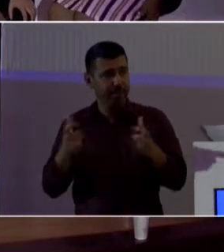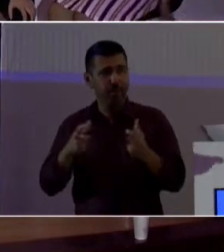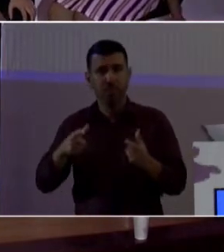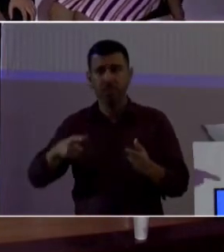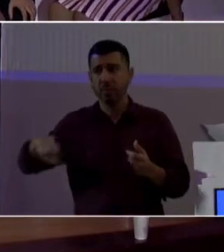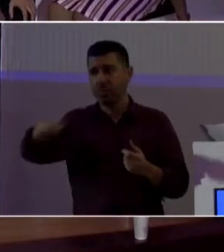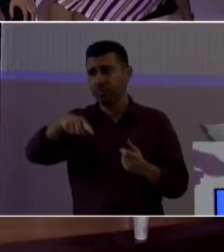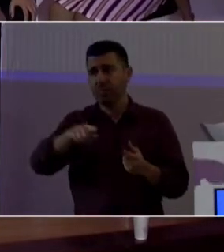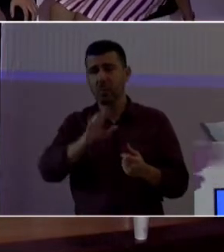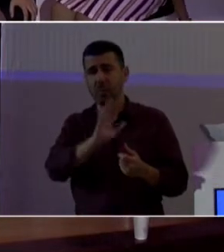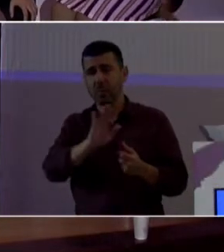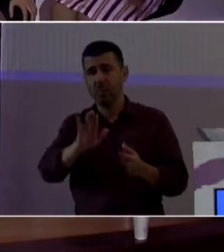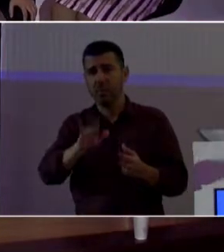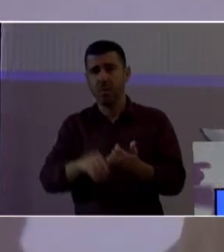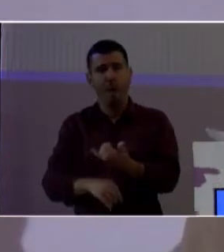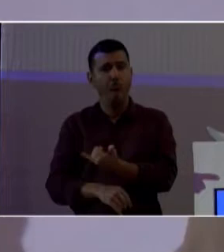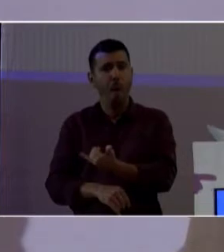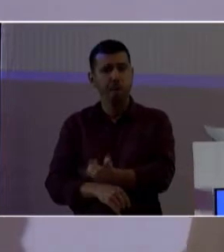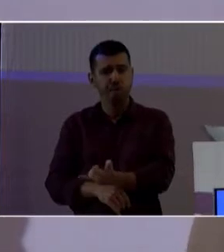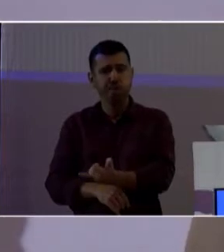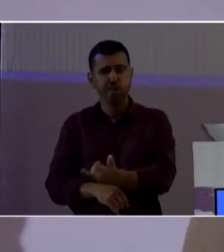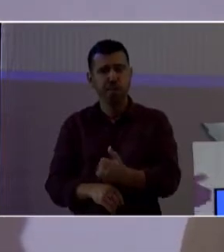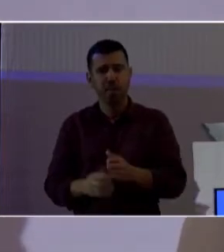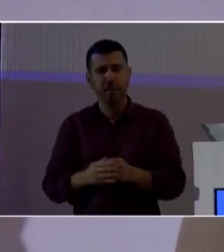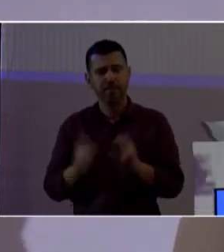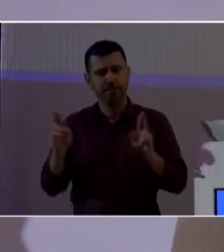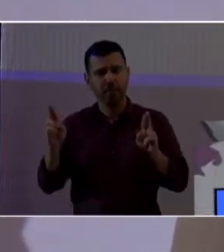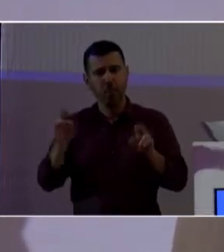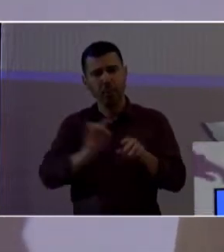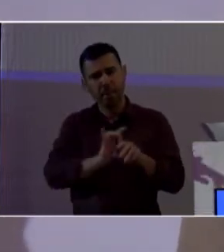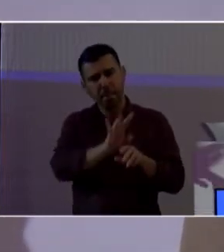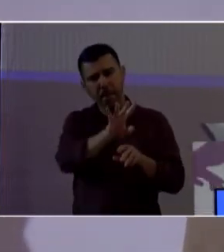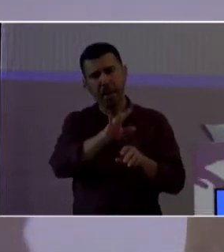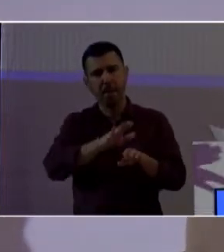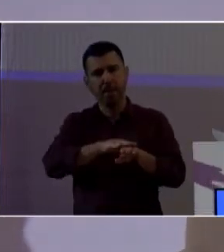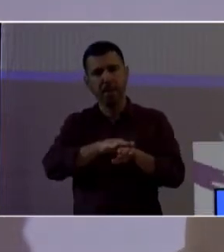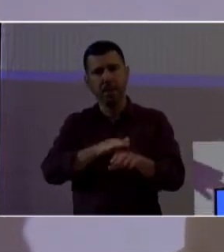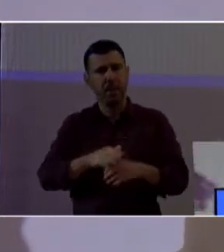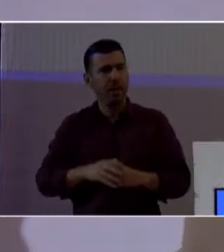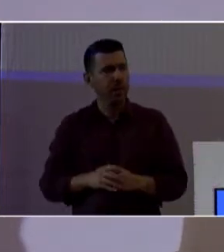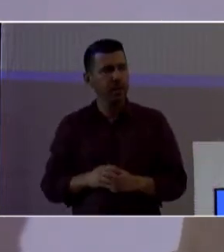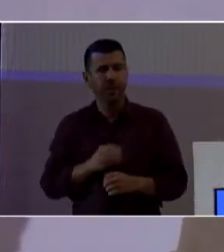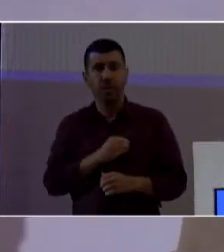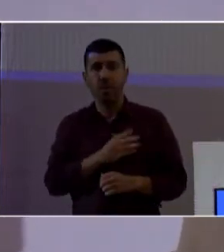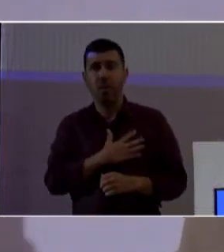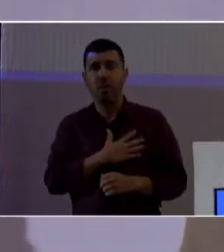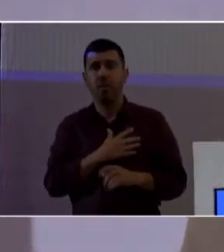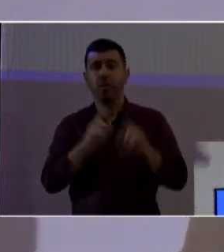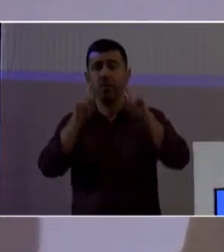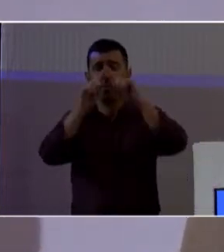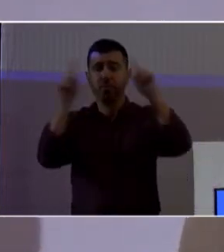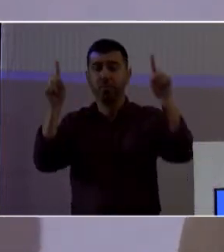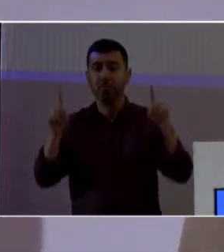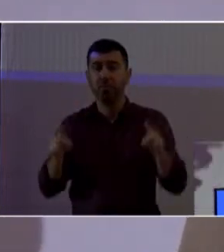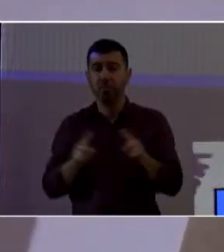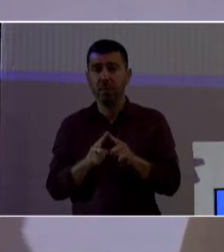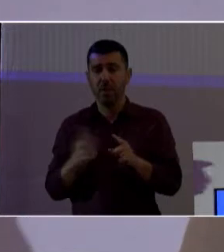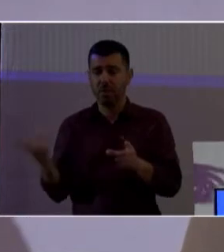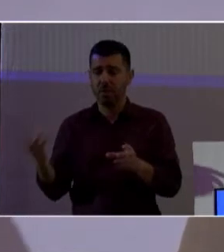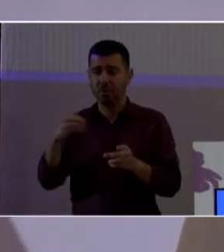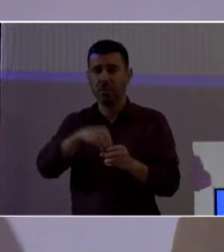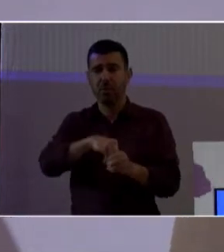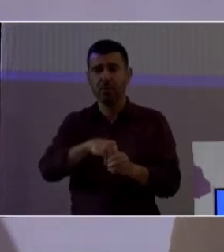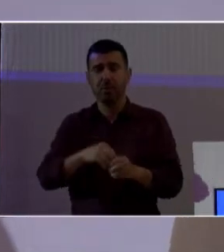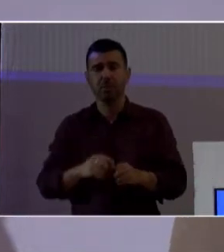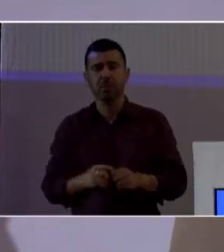sobre esas oportunidades que tenemos en el marco del proceso de reincorporación Pero más que ello,